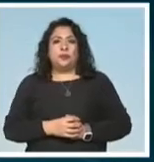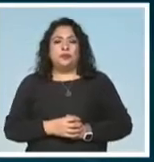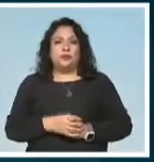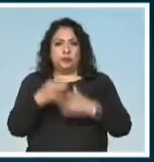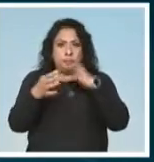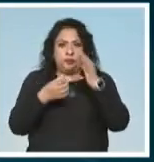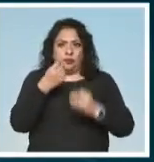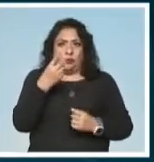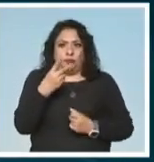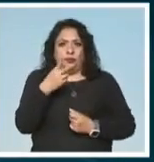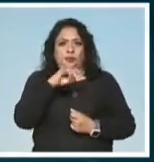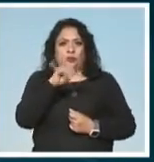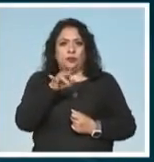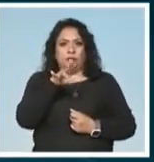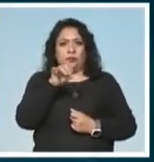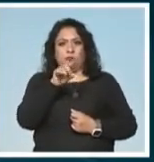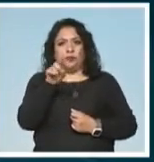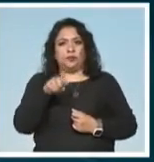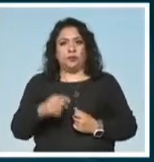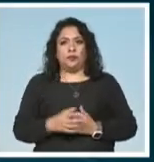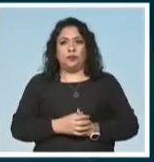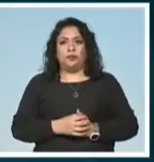Noticias 22, Julio López.